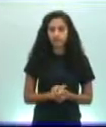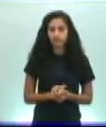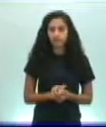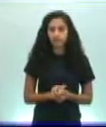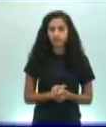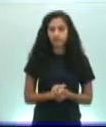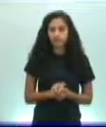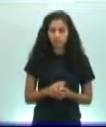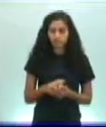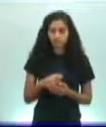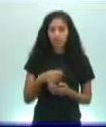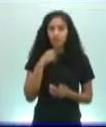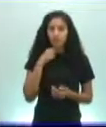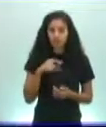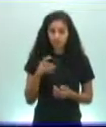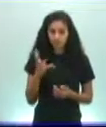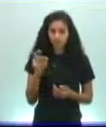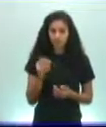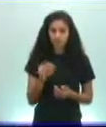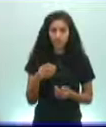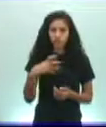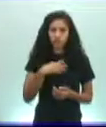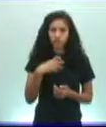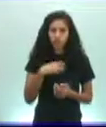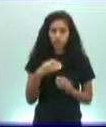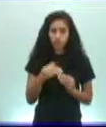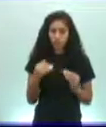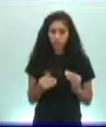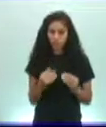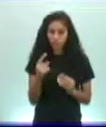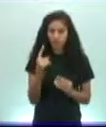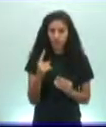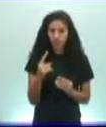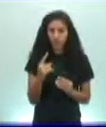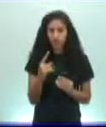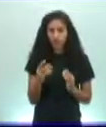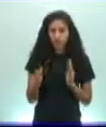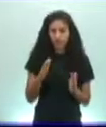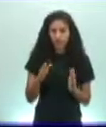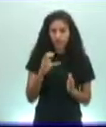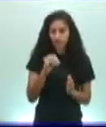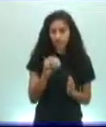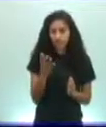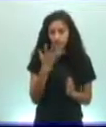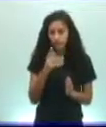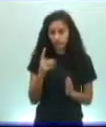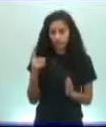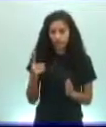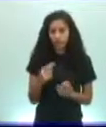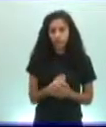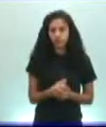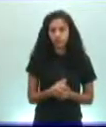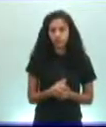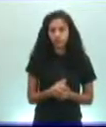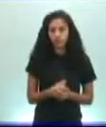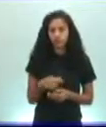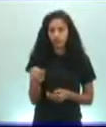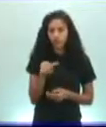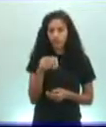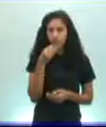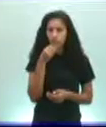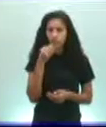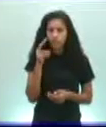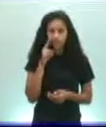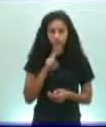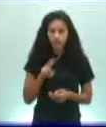Y en el caso de que el radicando sea un número menor que 1 o se encuentre entre 0 y el 1, también podemos